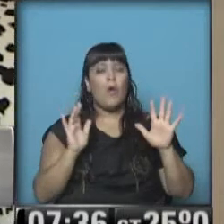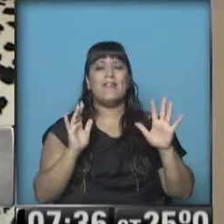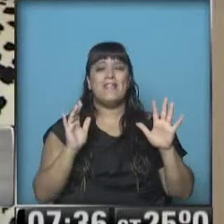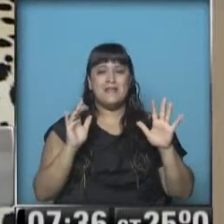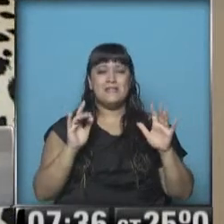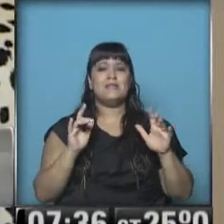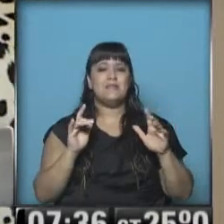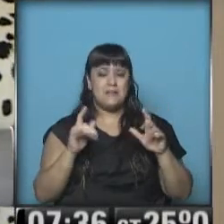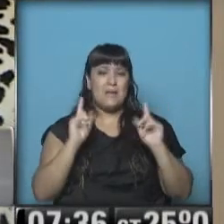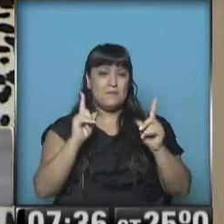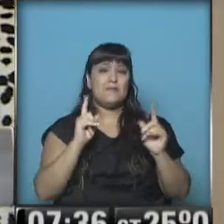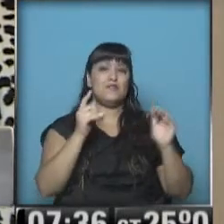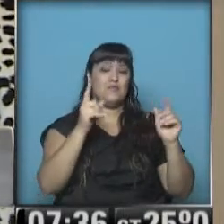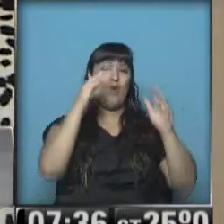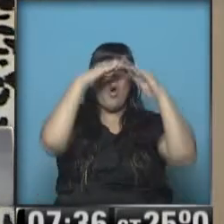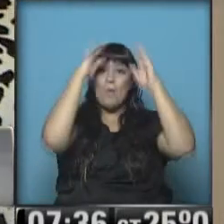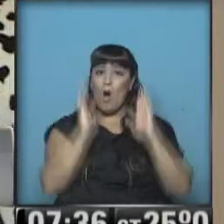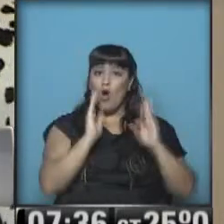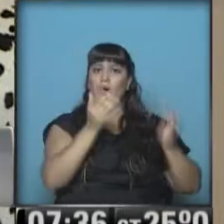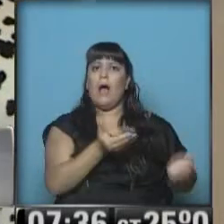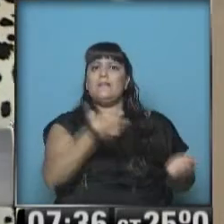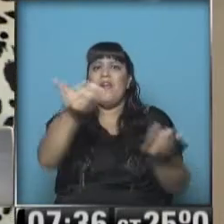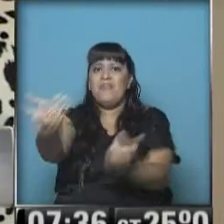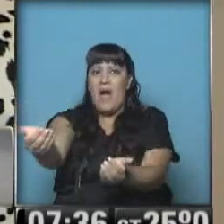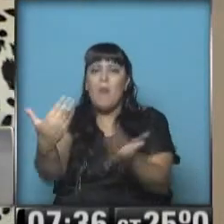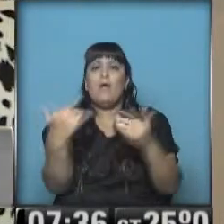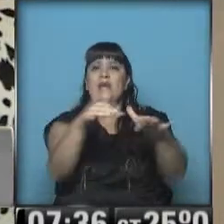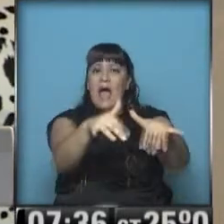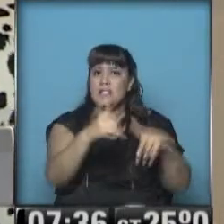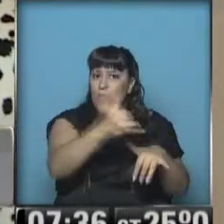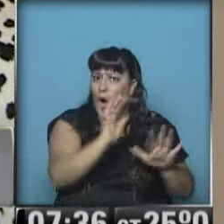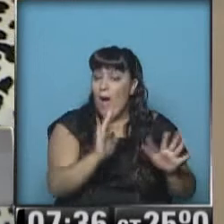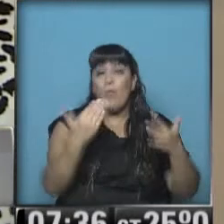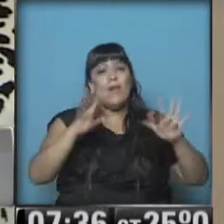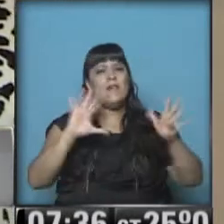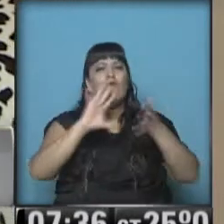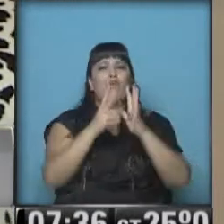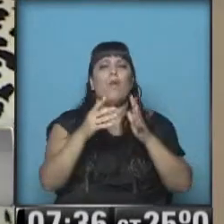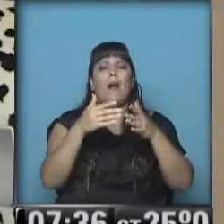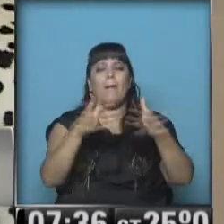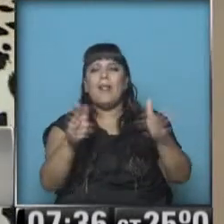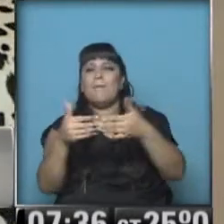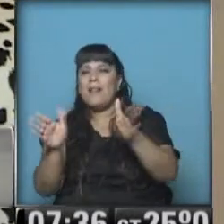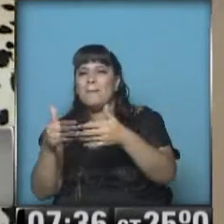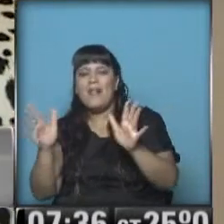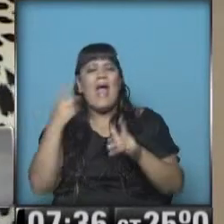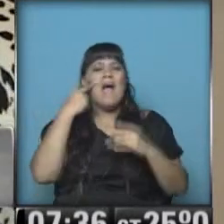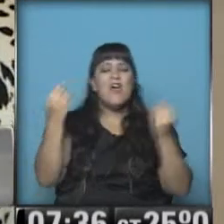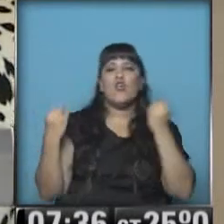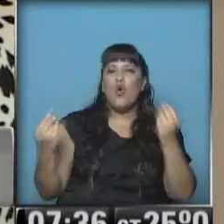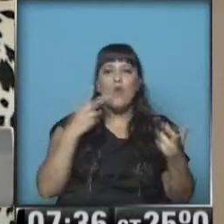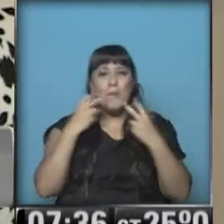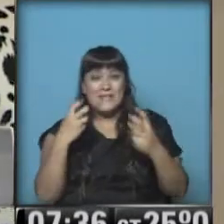de nuestros nietos, que hacían las monjas en algunos establecimientos. O sea, es toda un abrir puertas, crear caminos, y por eso cuando